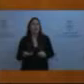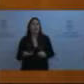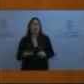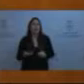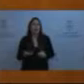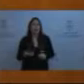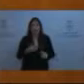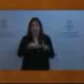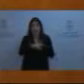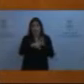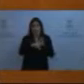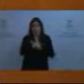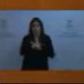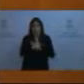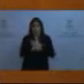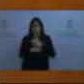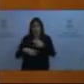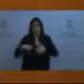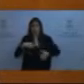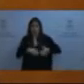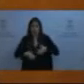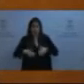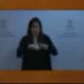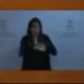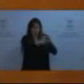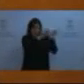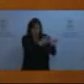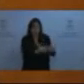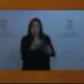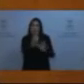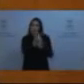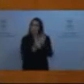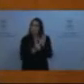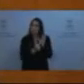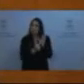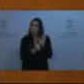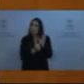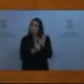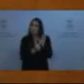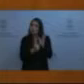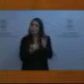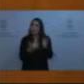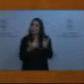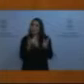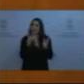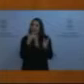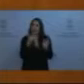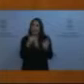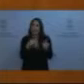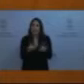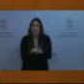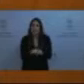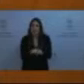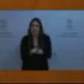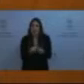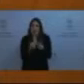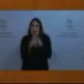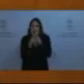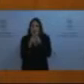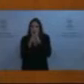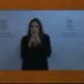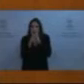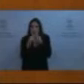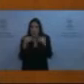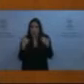Que la gestión de la tuberculosis, su gestión y los datos son, podría decirle que casi escalofriantes. Y casi me